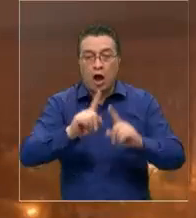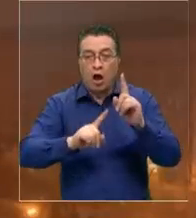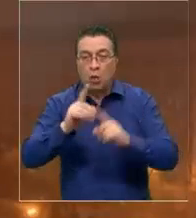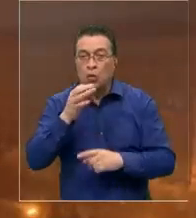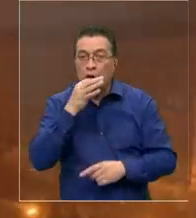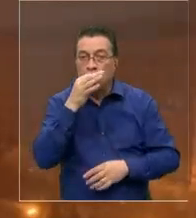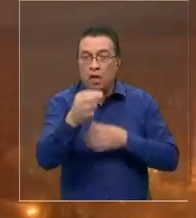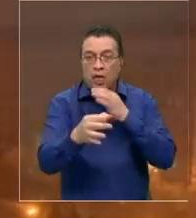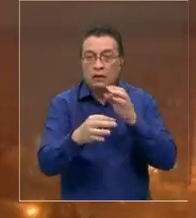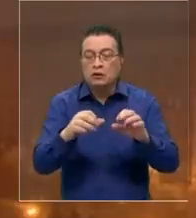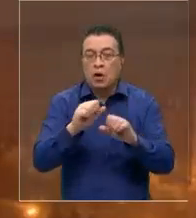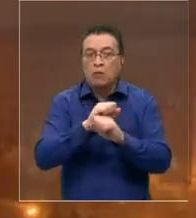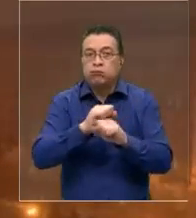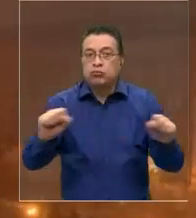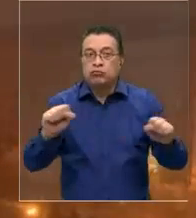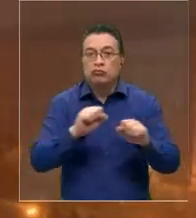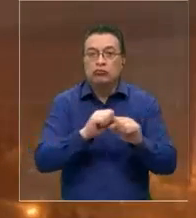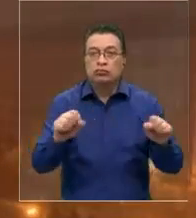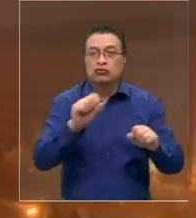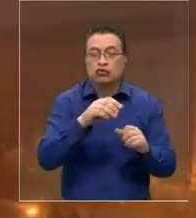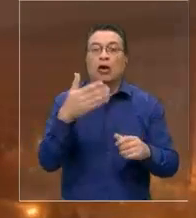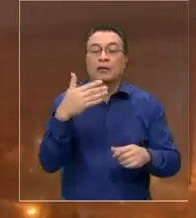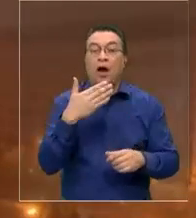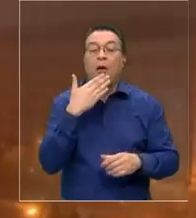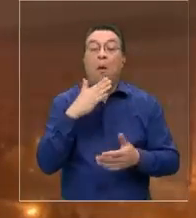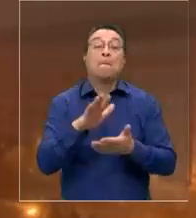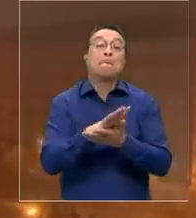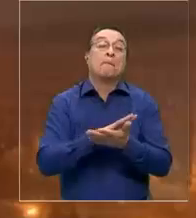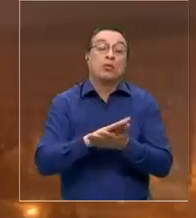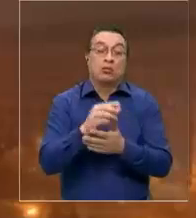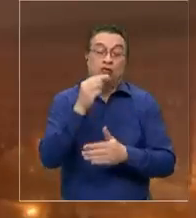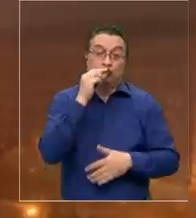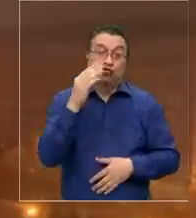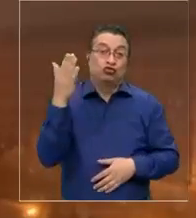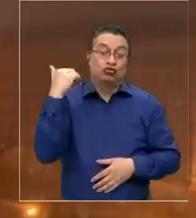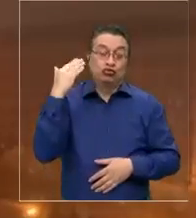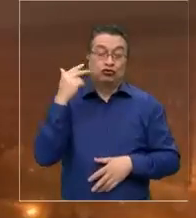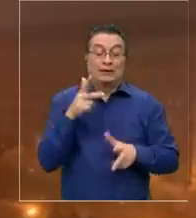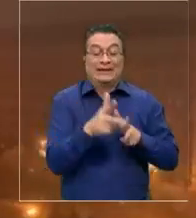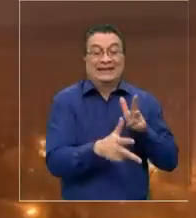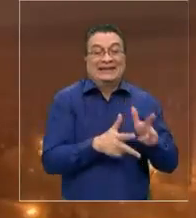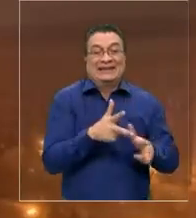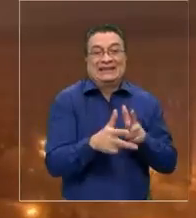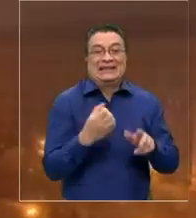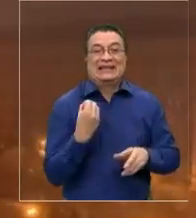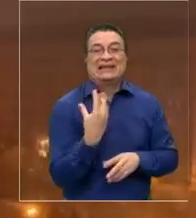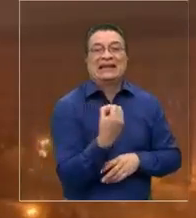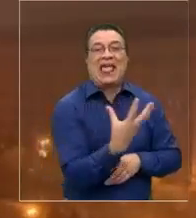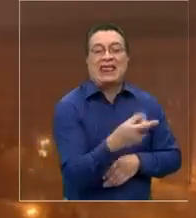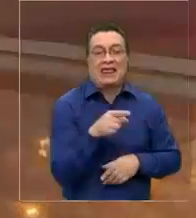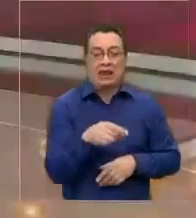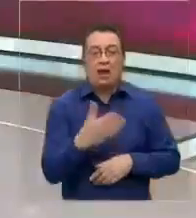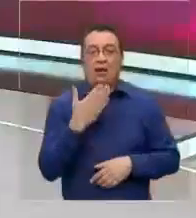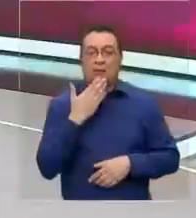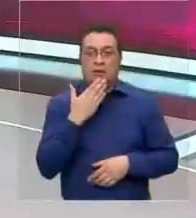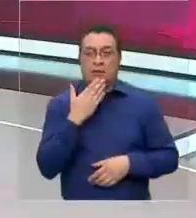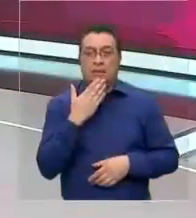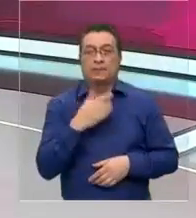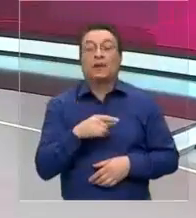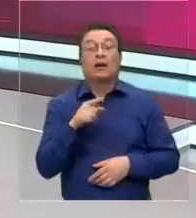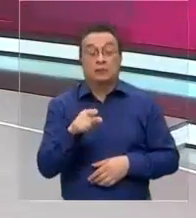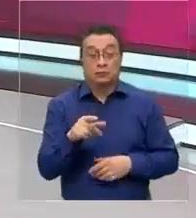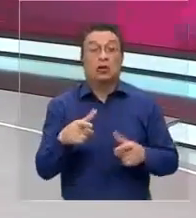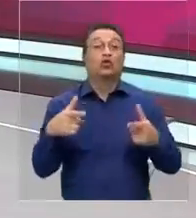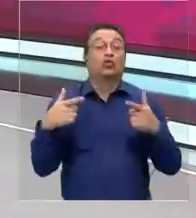de algunos estallidos, de algunas explosiones, como la que ocurrió hace instantes también en la estación de trenes allí en Kiev. Sí, y afortunadamente,